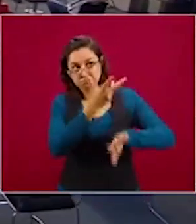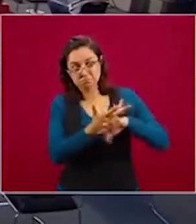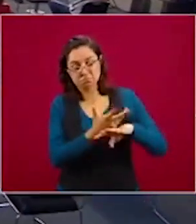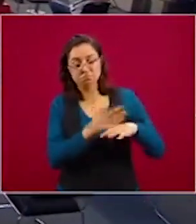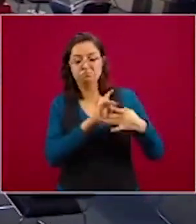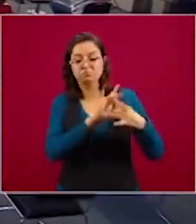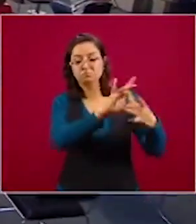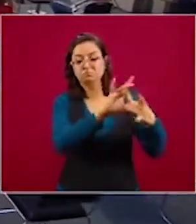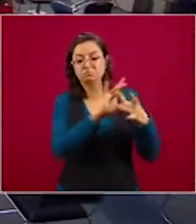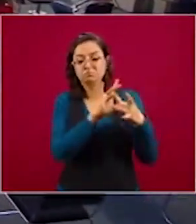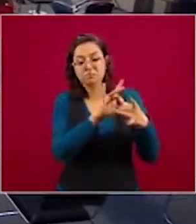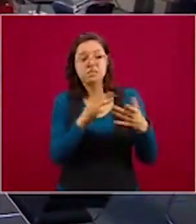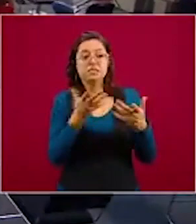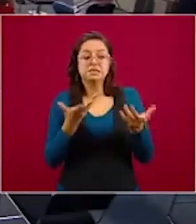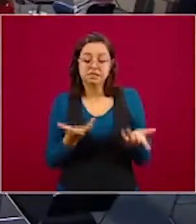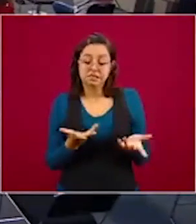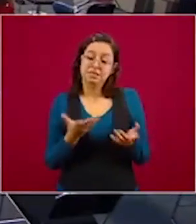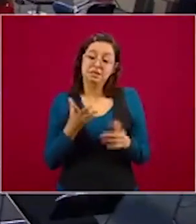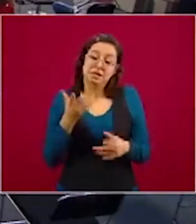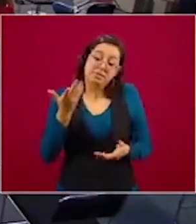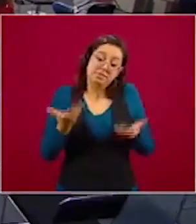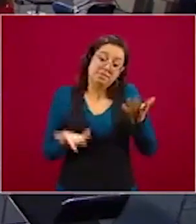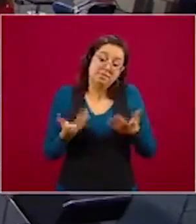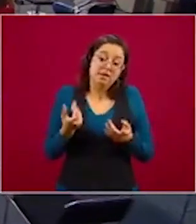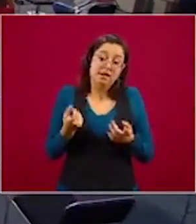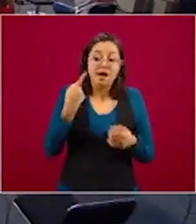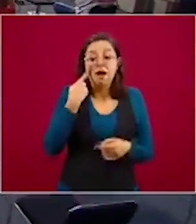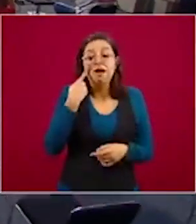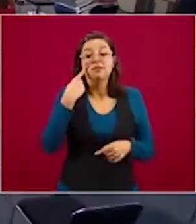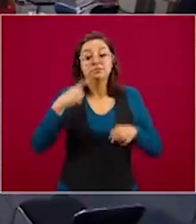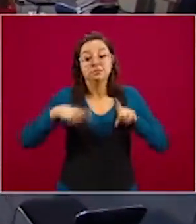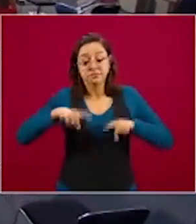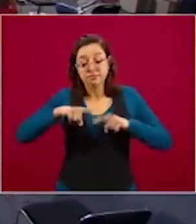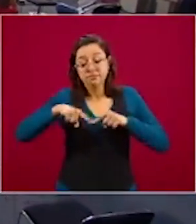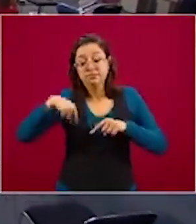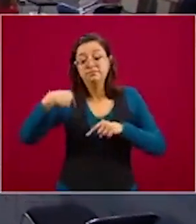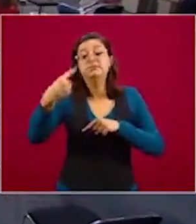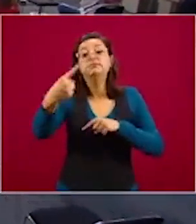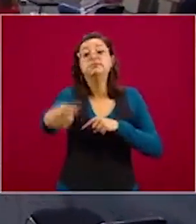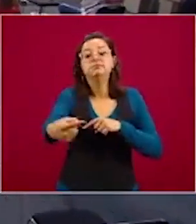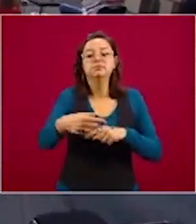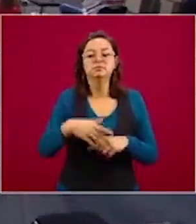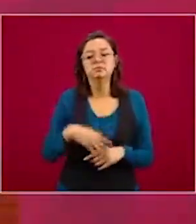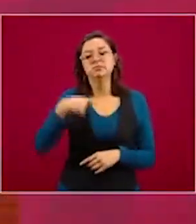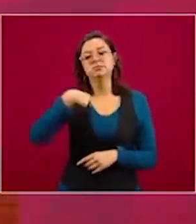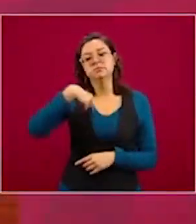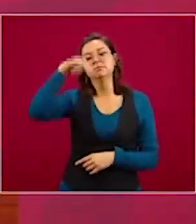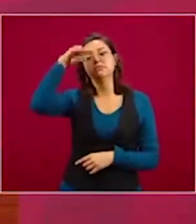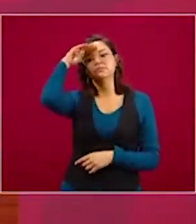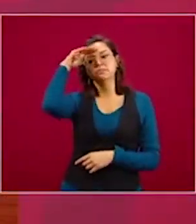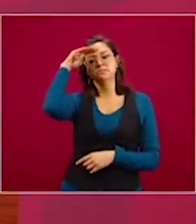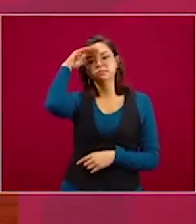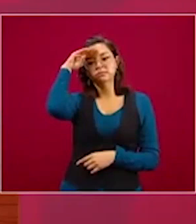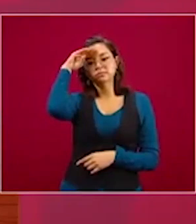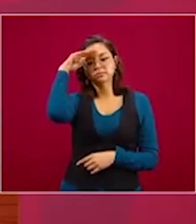Yo siento, pienso, que para primero de julio